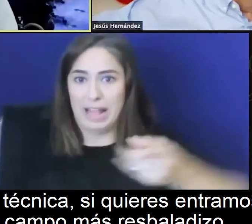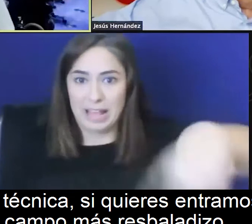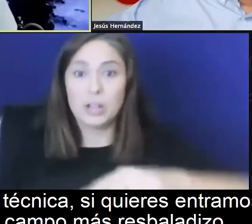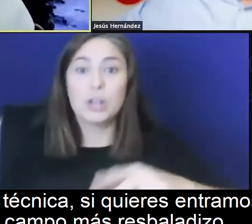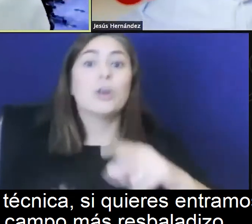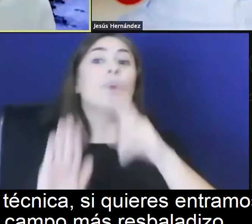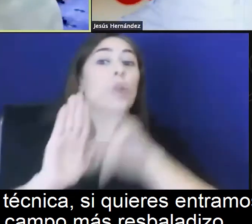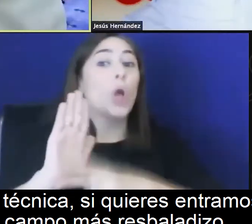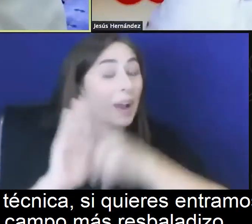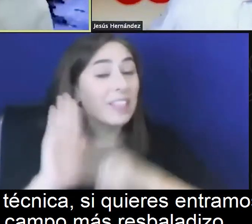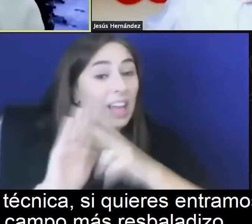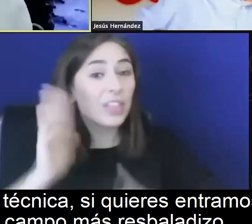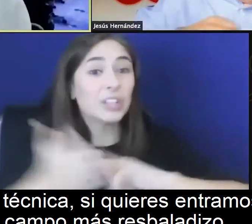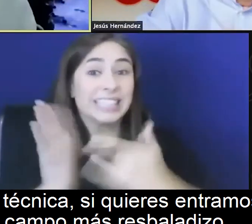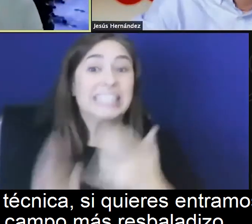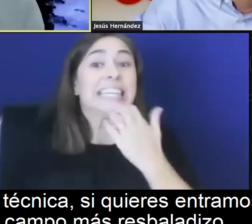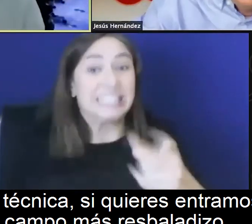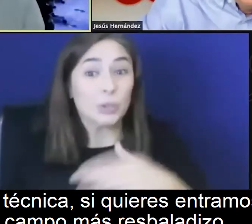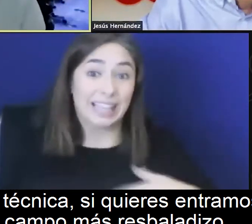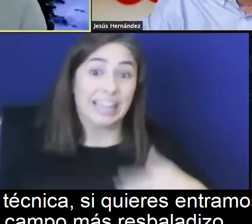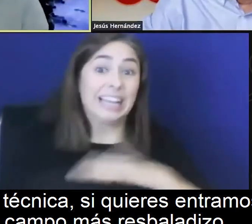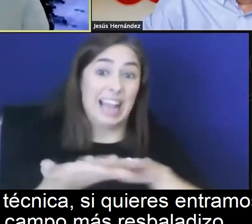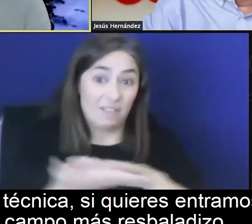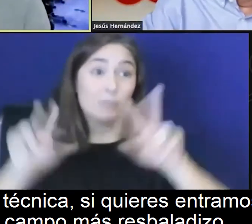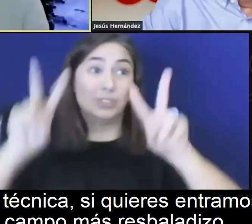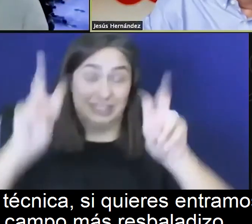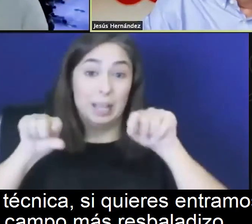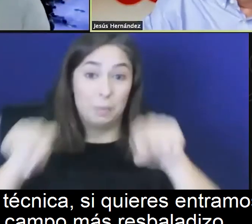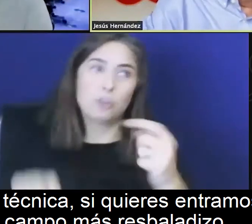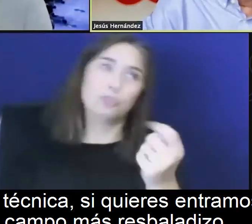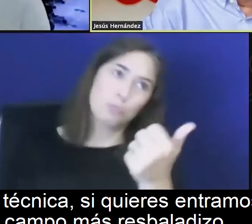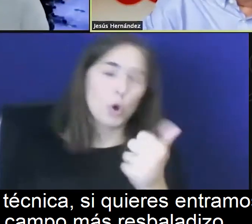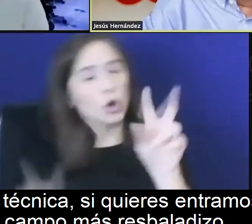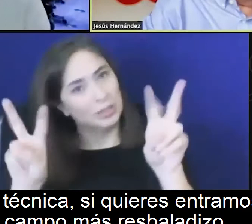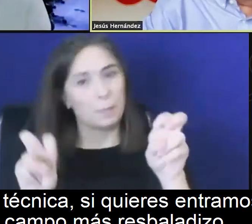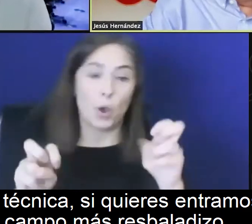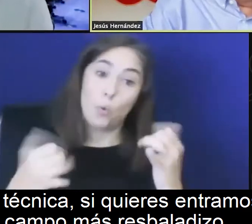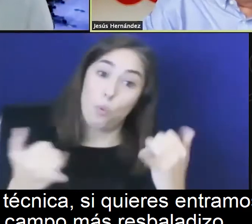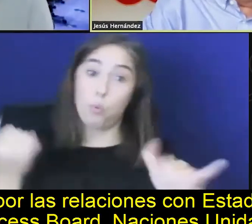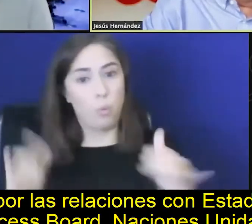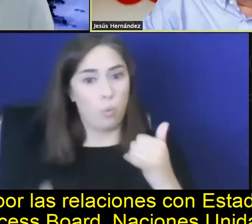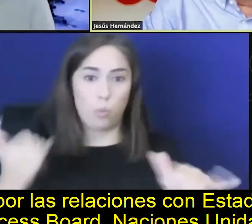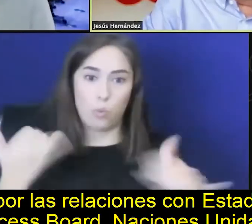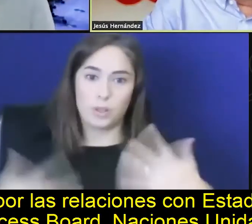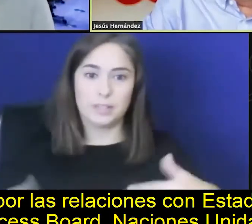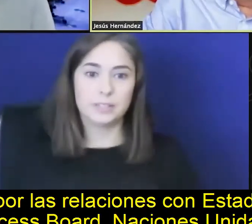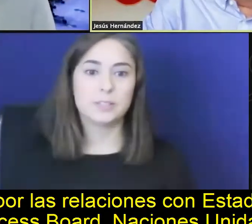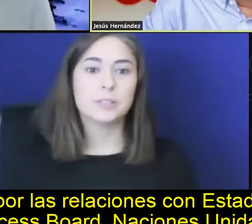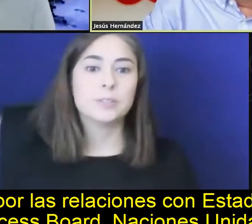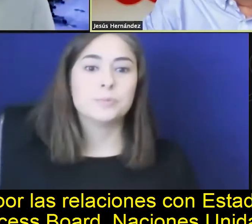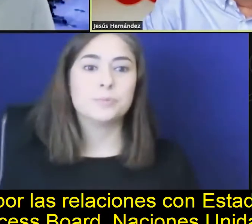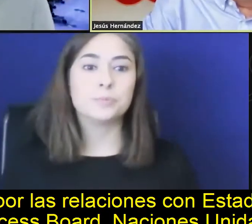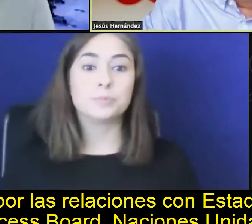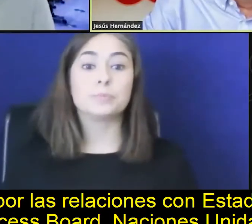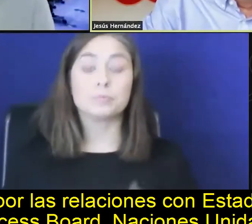quieres entramos en ello. Eso ya es un campo un poco más Ahora resbaladizo. nos metemos en el Sí, lío. Te sí. iba a preguntar un poco por las relaciones con Estados Unidos,